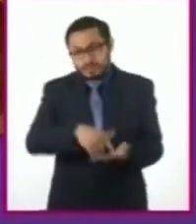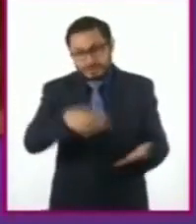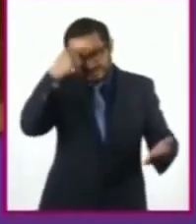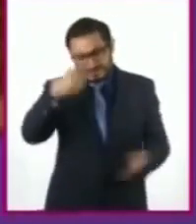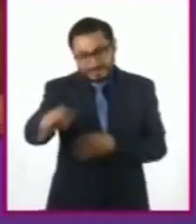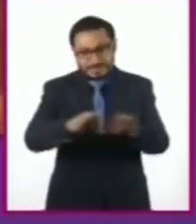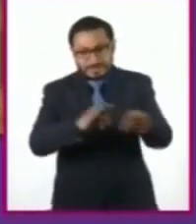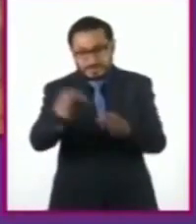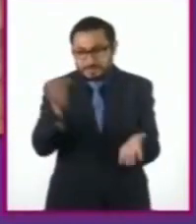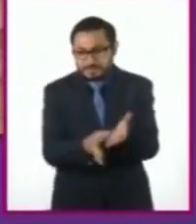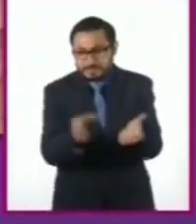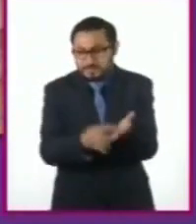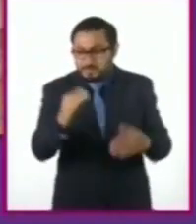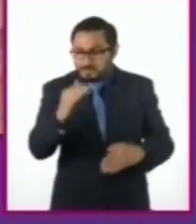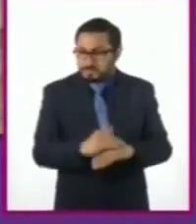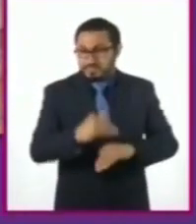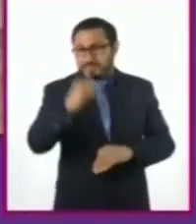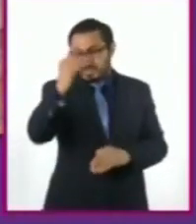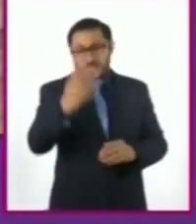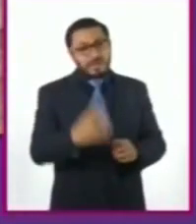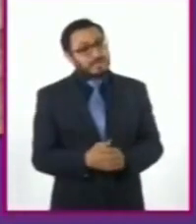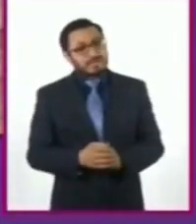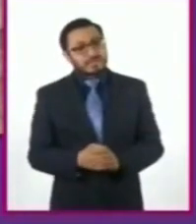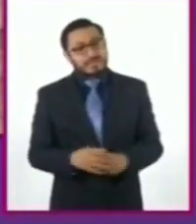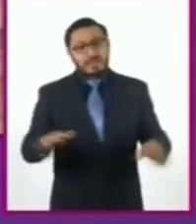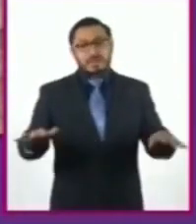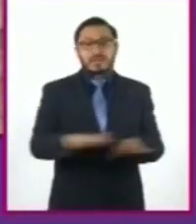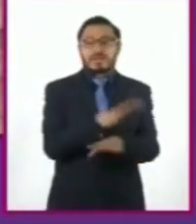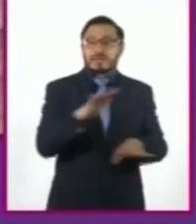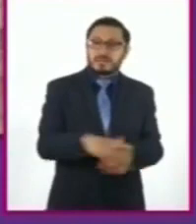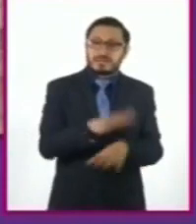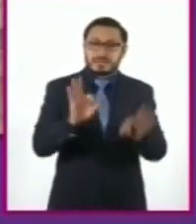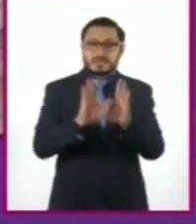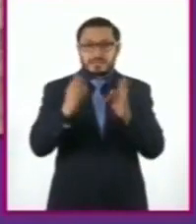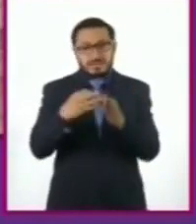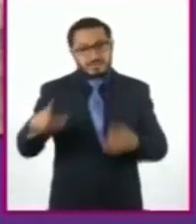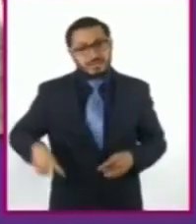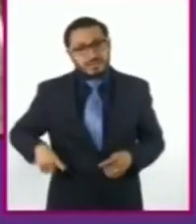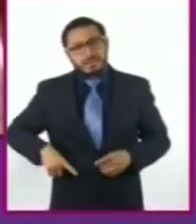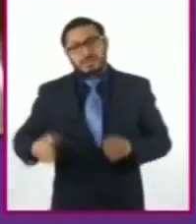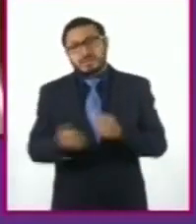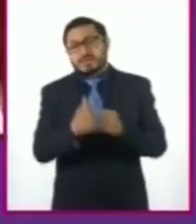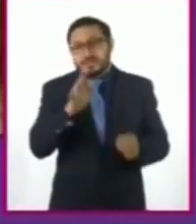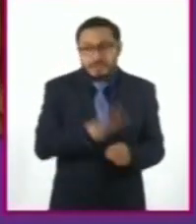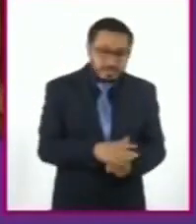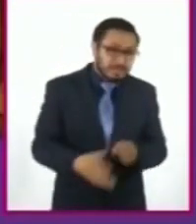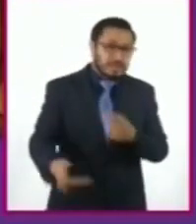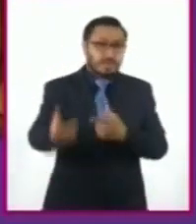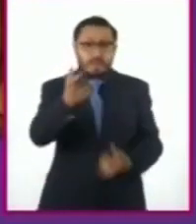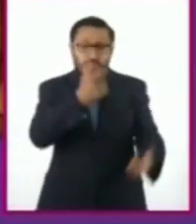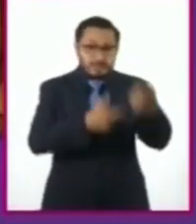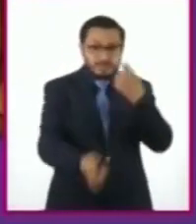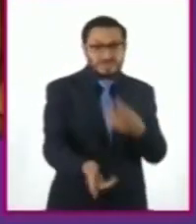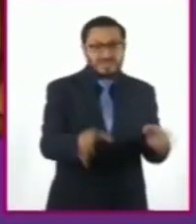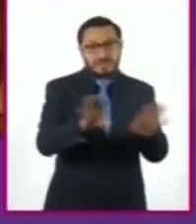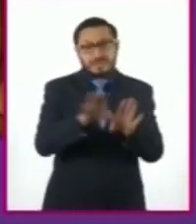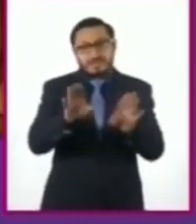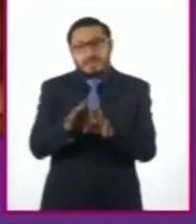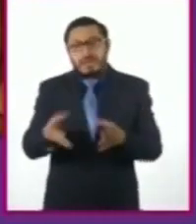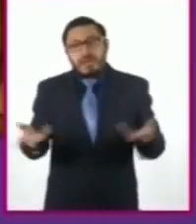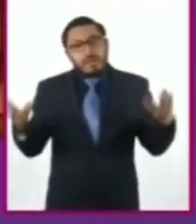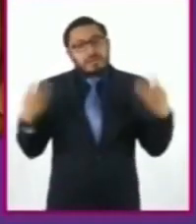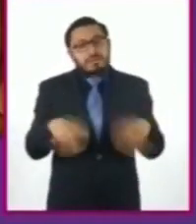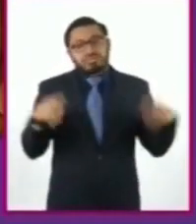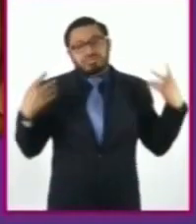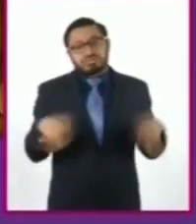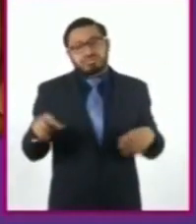producción de metales. Los cambios en las formas de gobierno, administración y economía repercutieron, sin